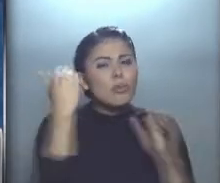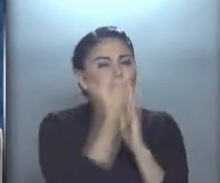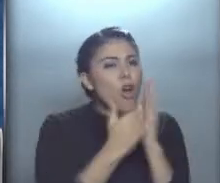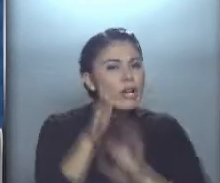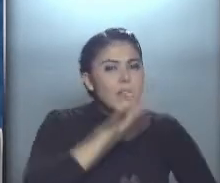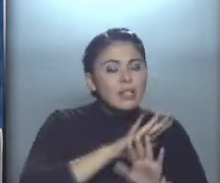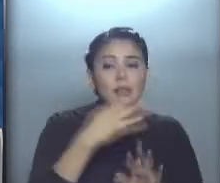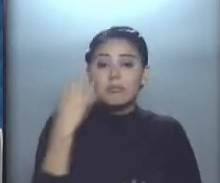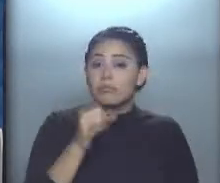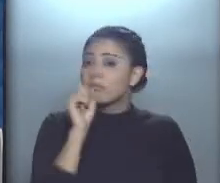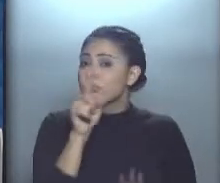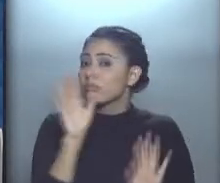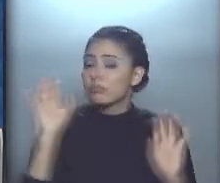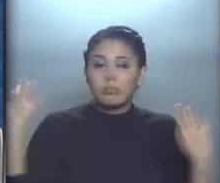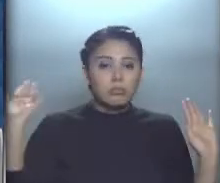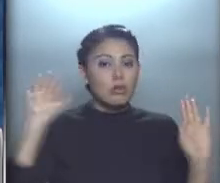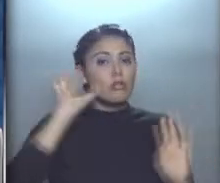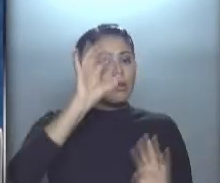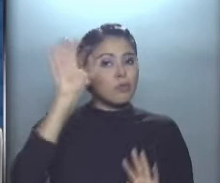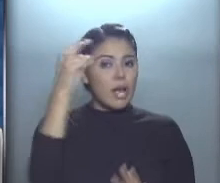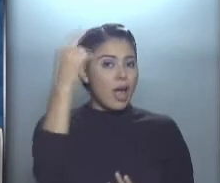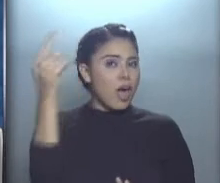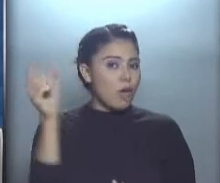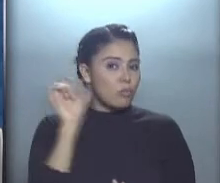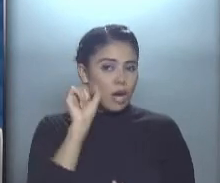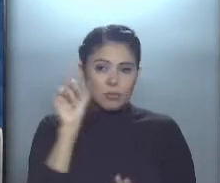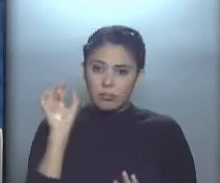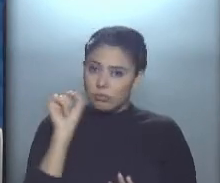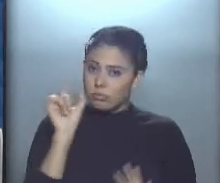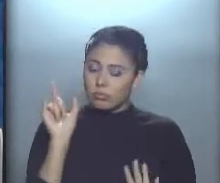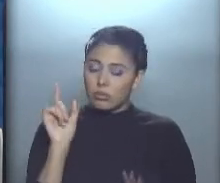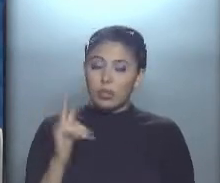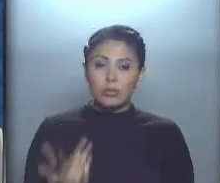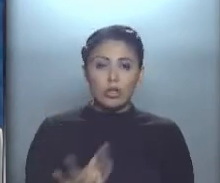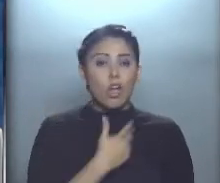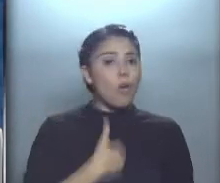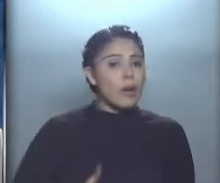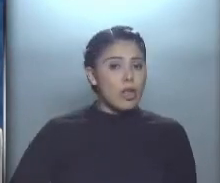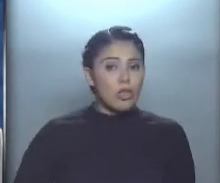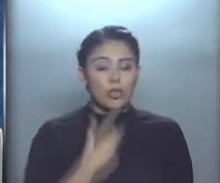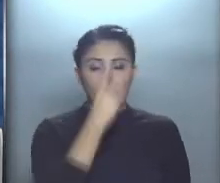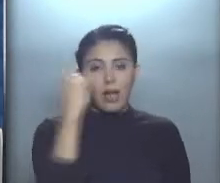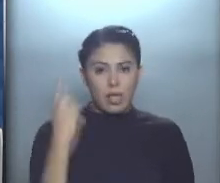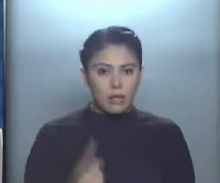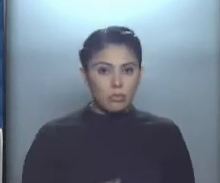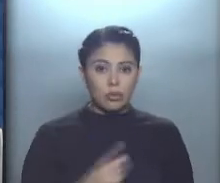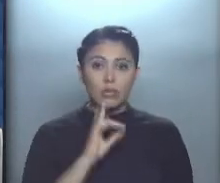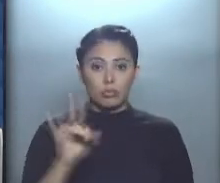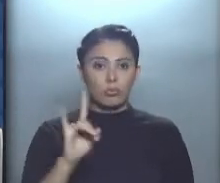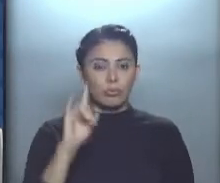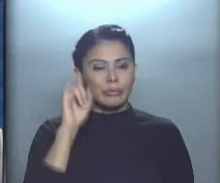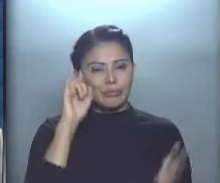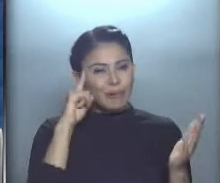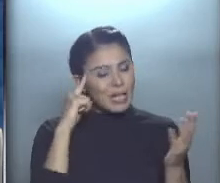es una competencia pura, exclusiva y excluyente de las provincias argentinas. Por lo tanto, los gobernadores son los que tienen que hacer una